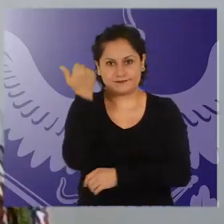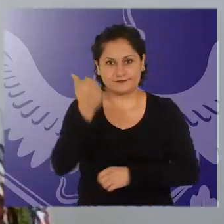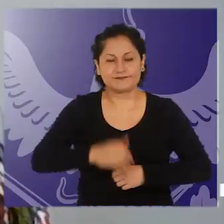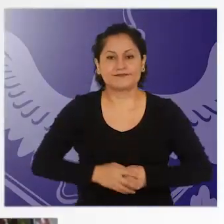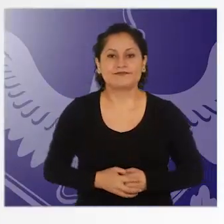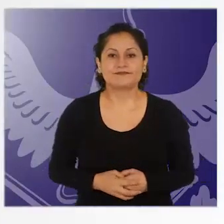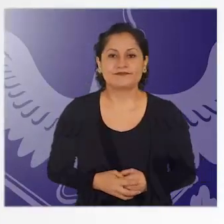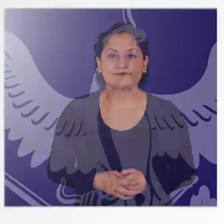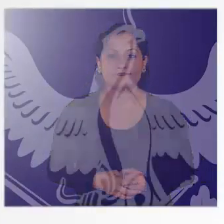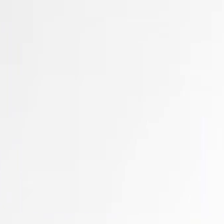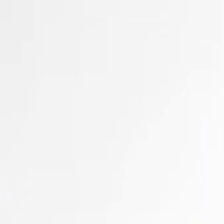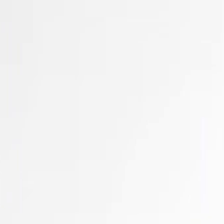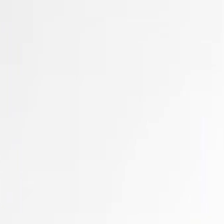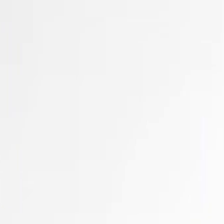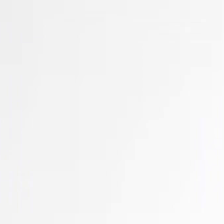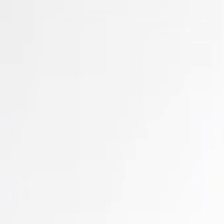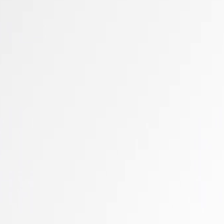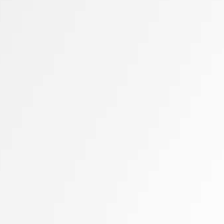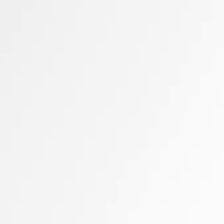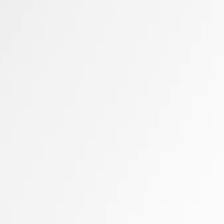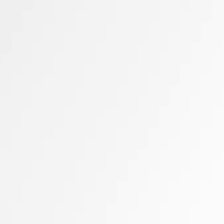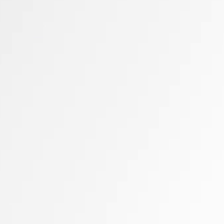afrodescendientes afromexicanas o negras.